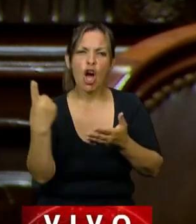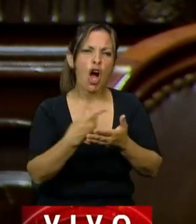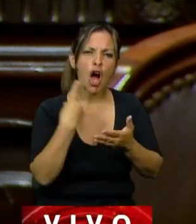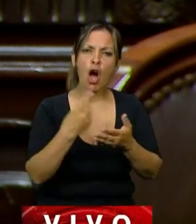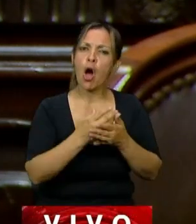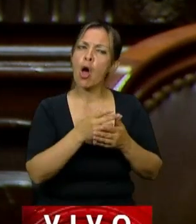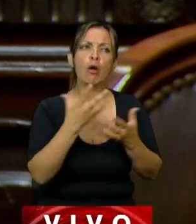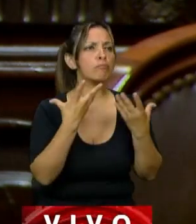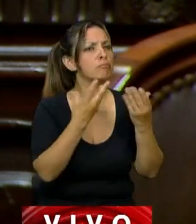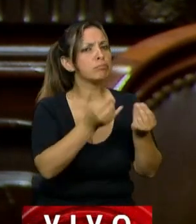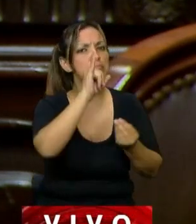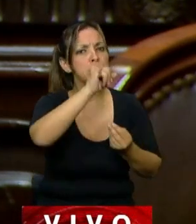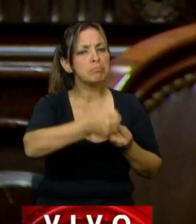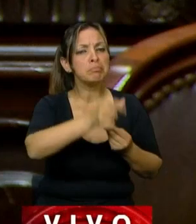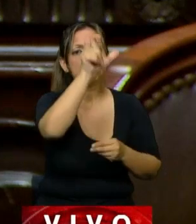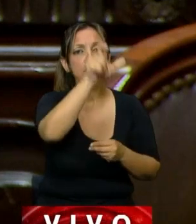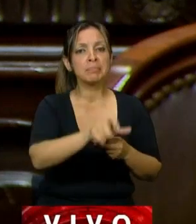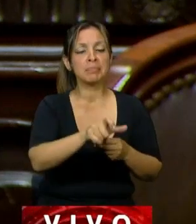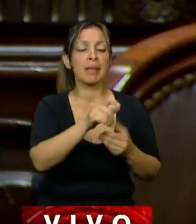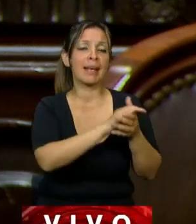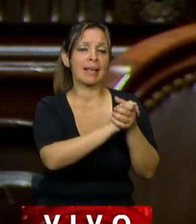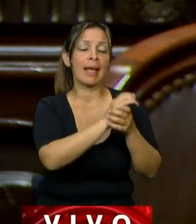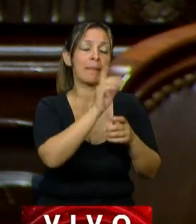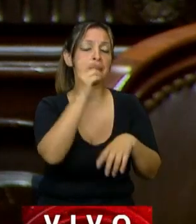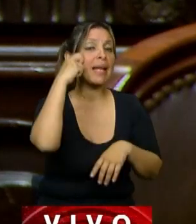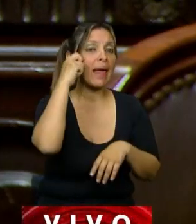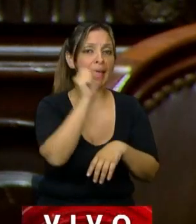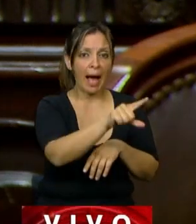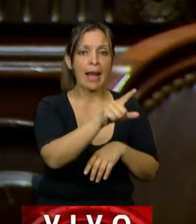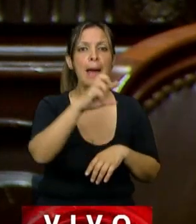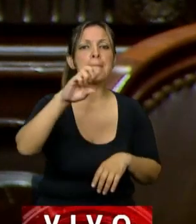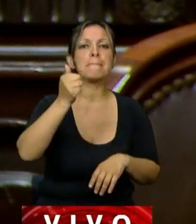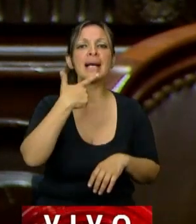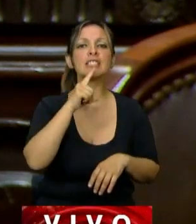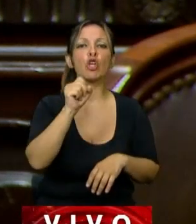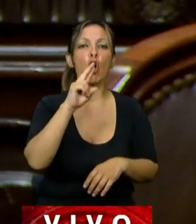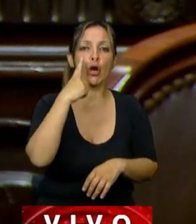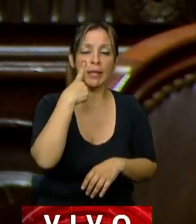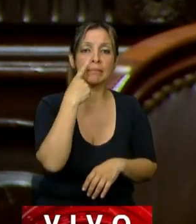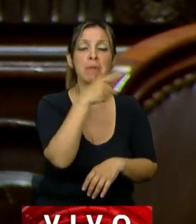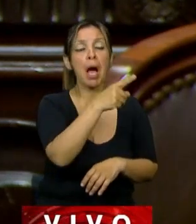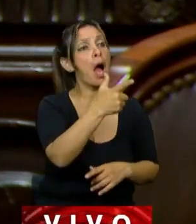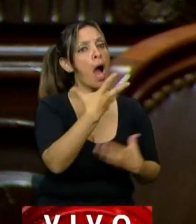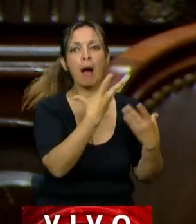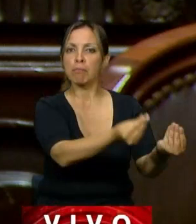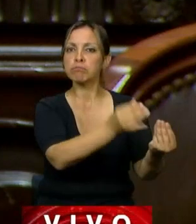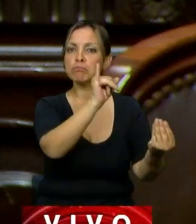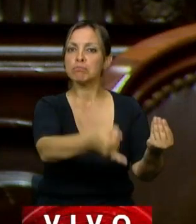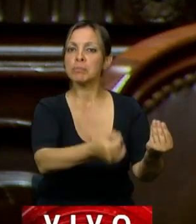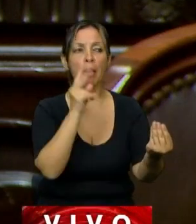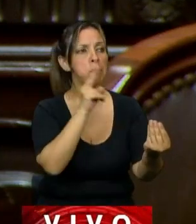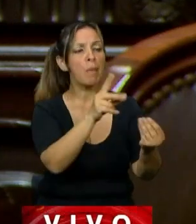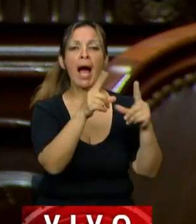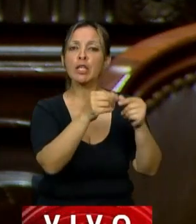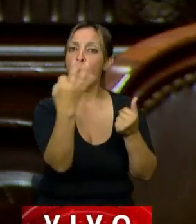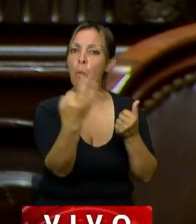del diputado radical Luis Pastori, porque tenía un buen proyecto, un buen artículo, una buena ley,